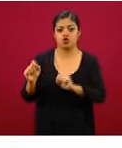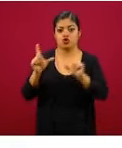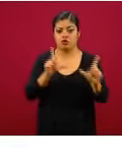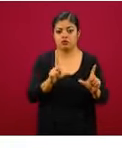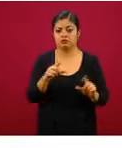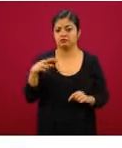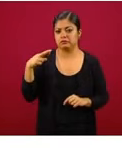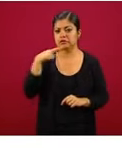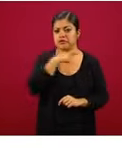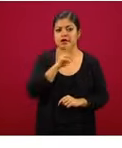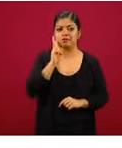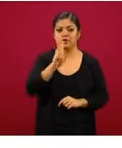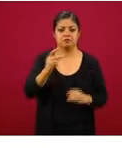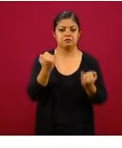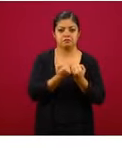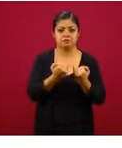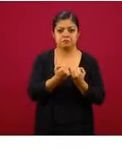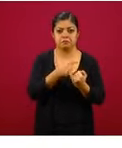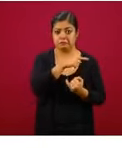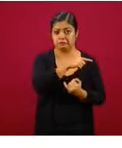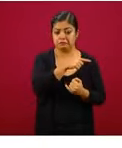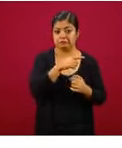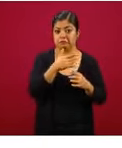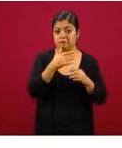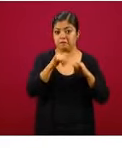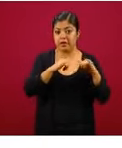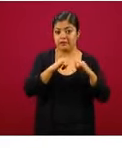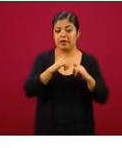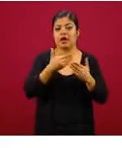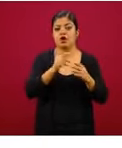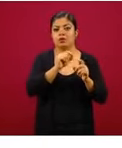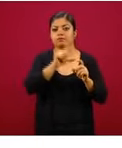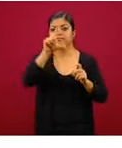ver rápidamente esta misma distribución con los números